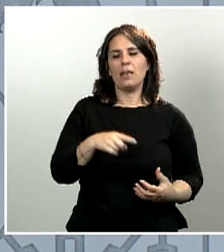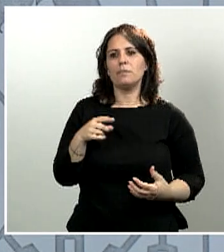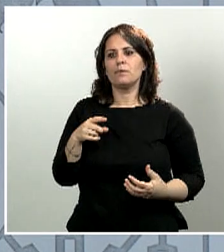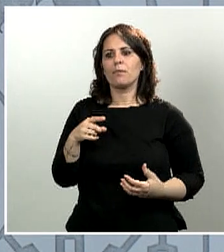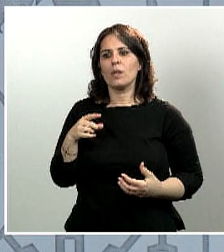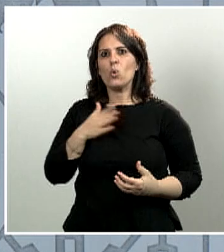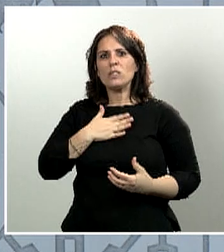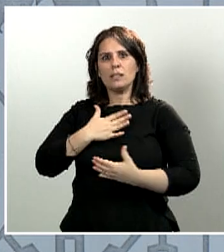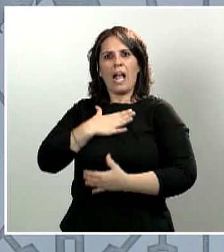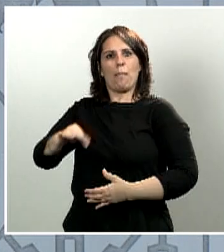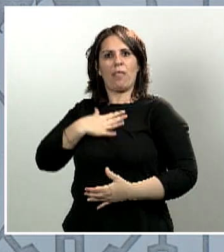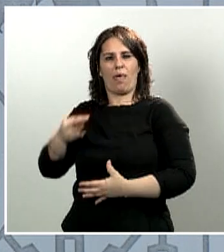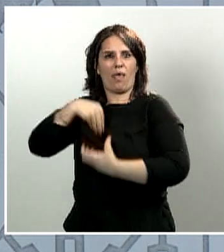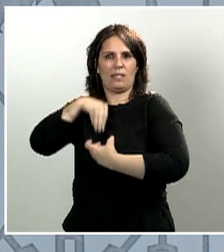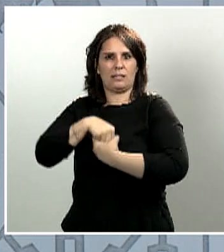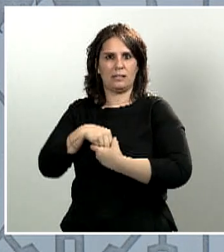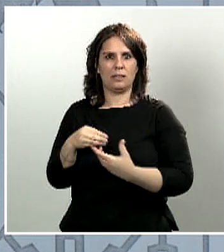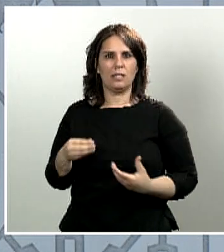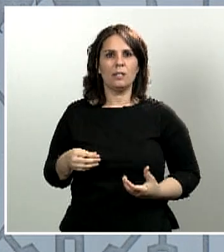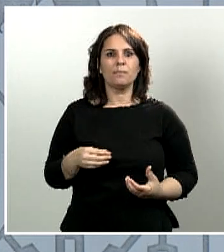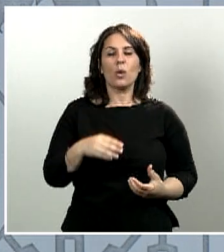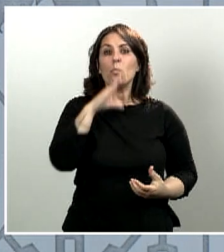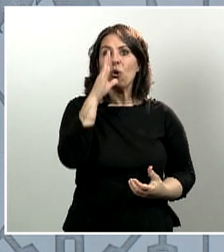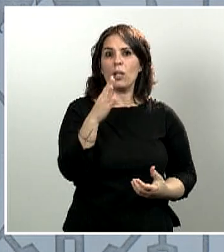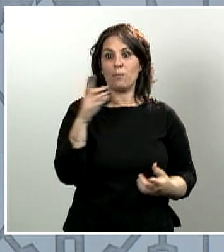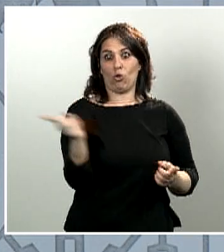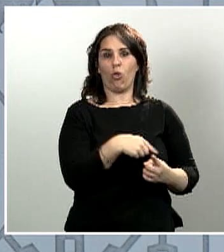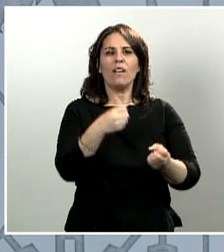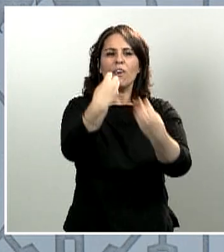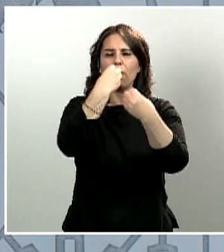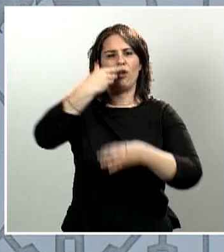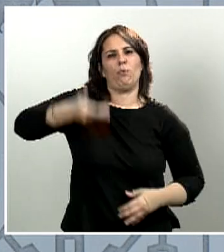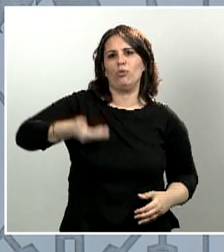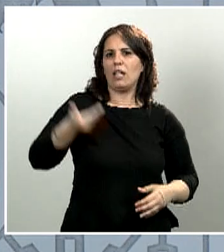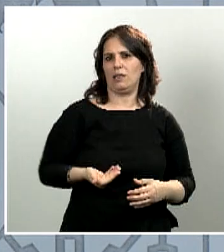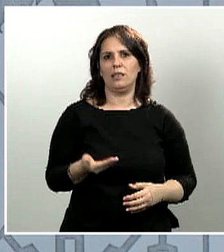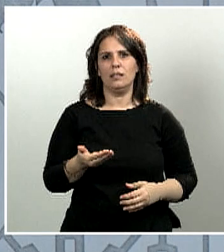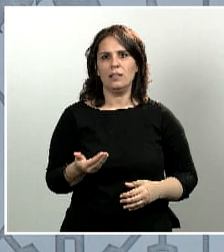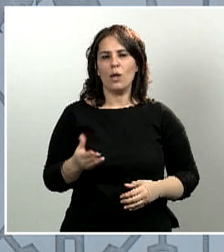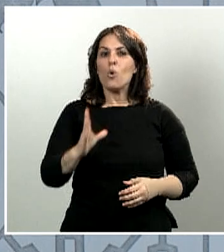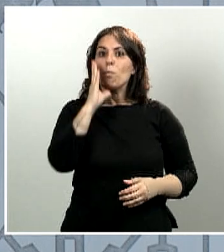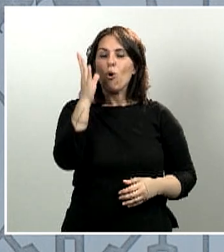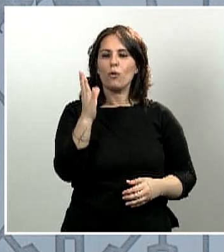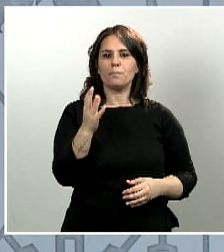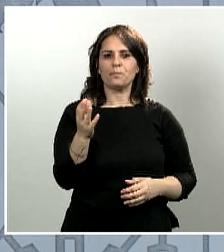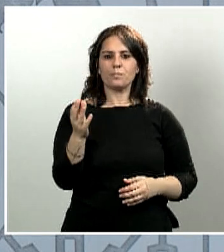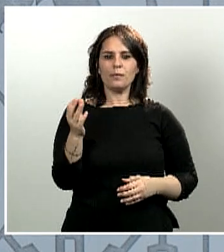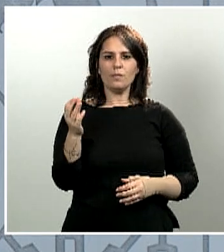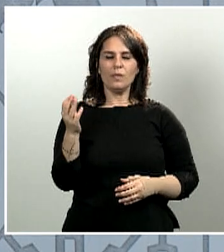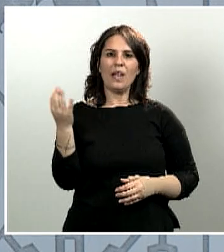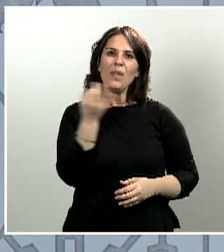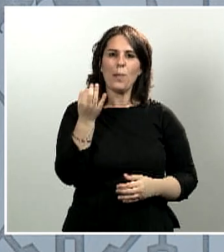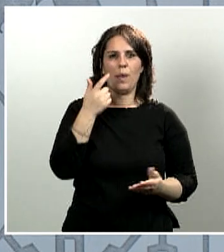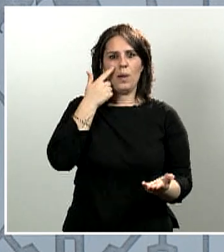porque si bien los diferentes parámetros se tienen que valorar de forma conjunta y las variabilidades en